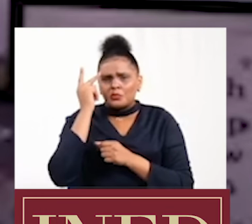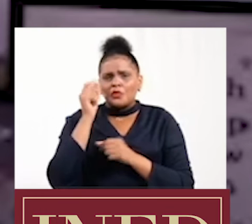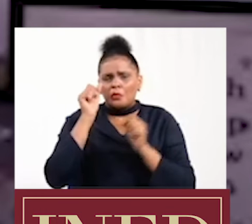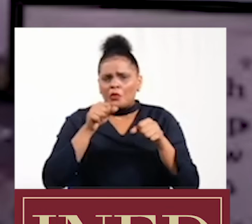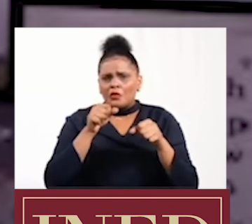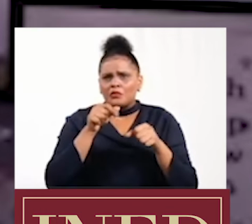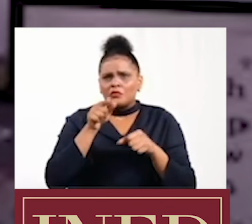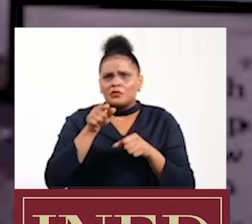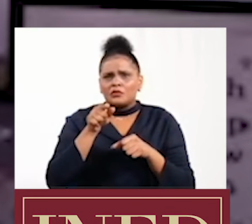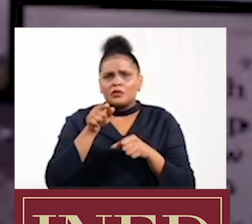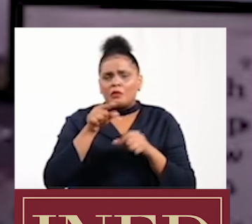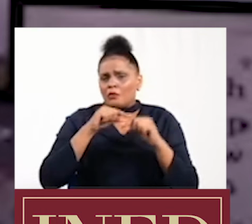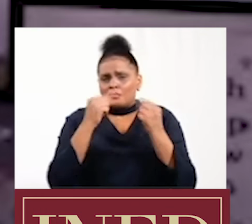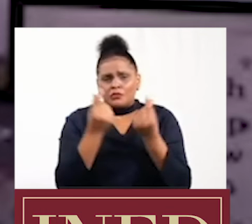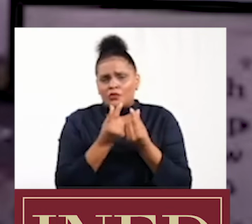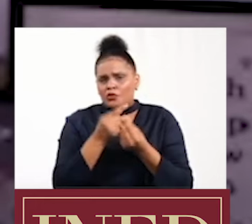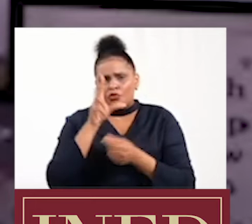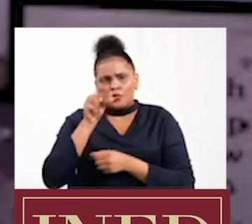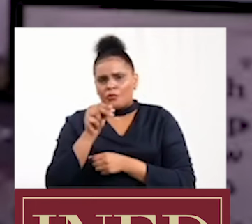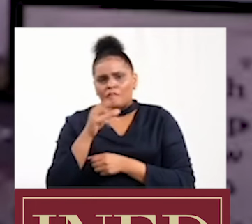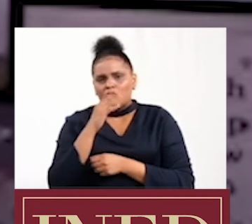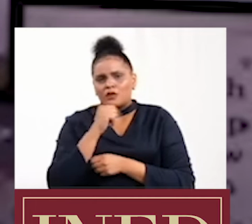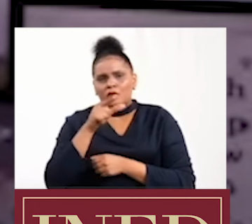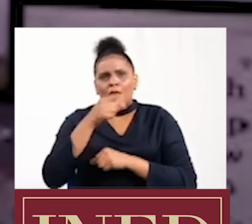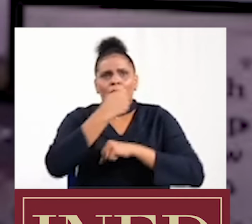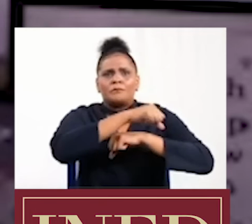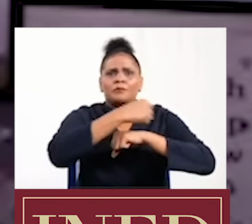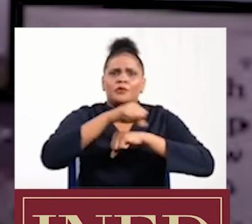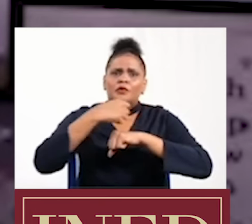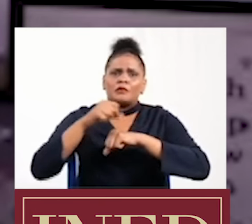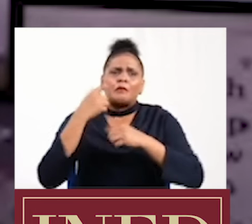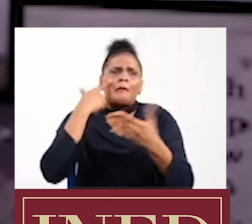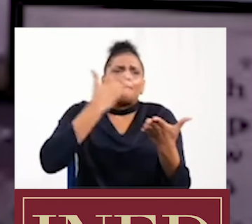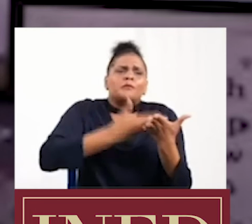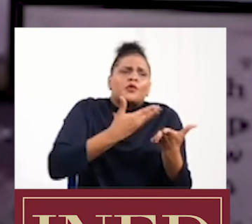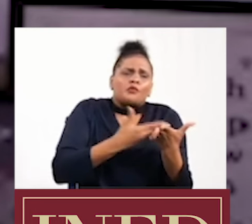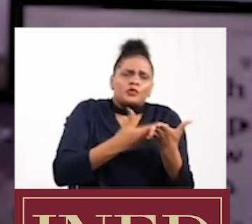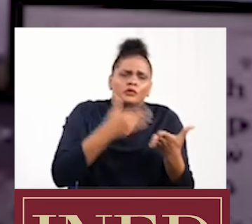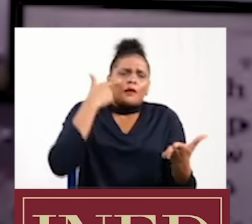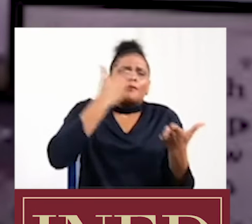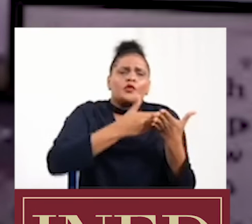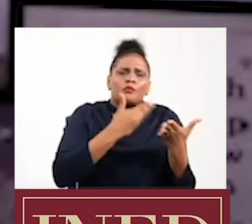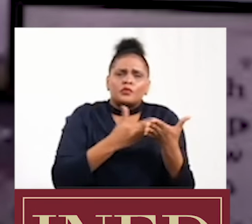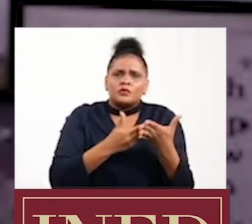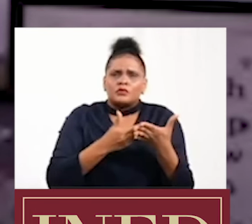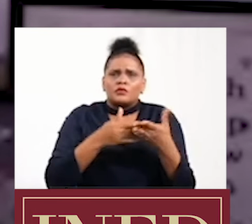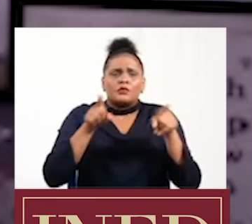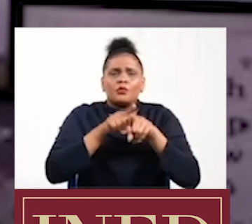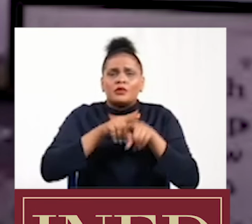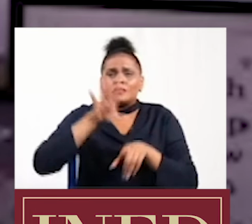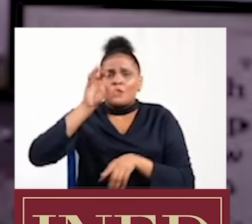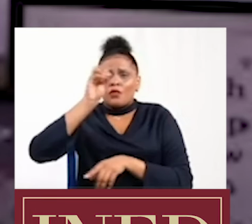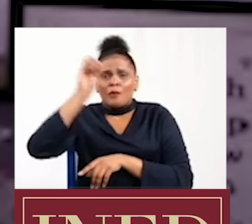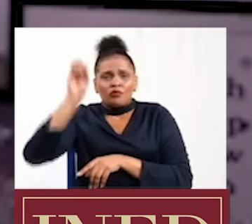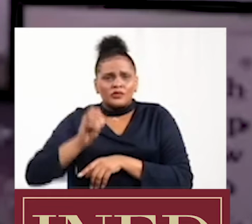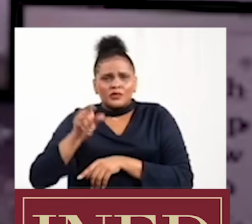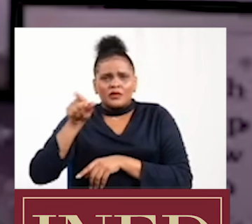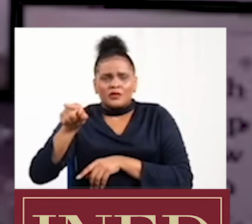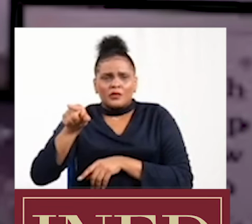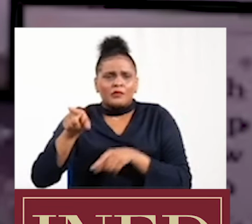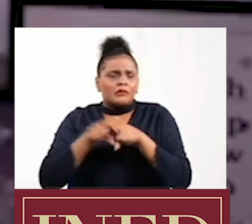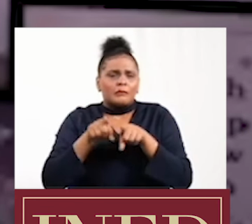los partidos no pueden seguir haciendo propuestas o pensando un país de espaldas al 50 por ciento